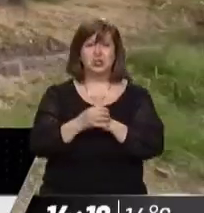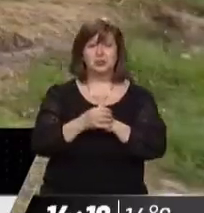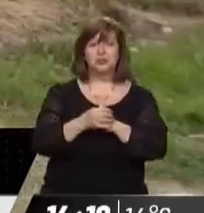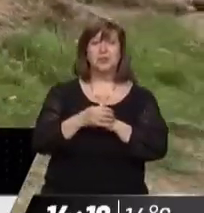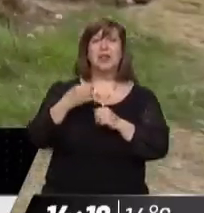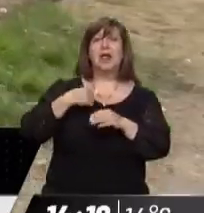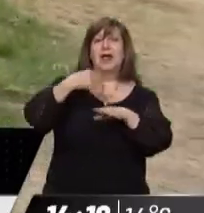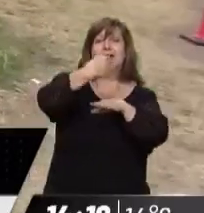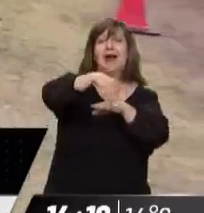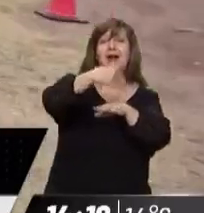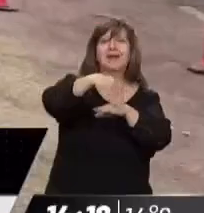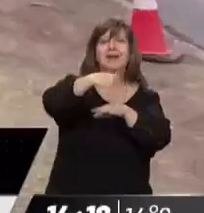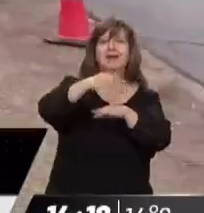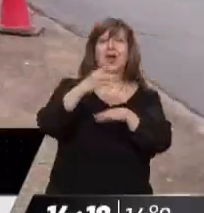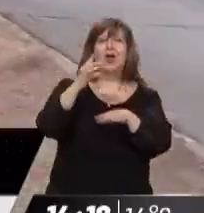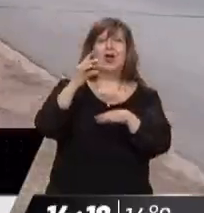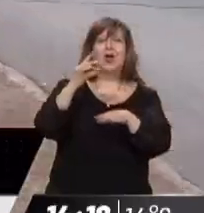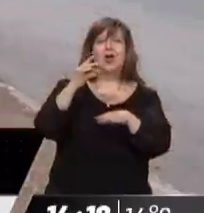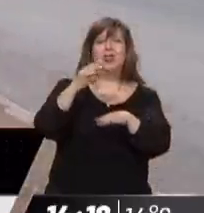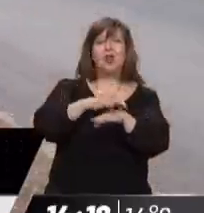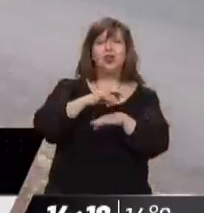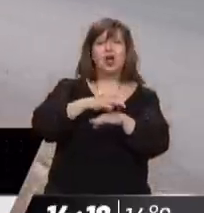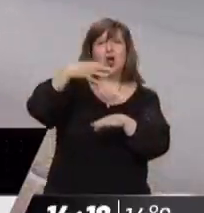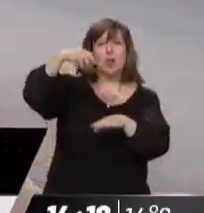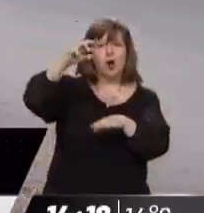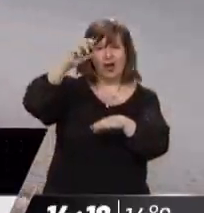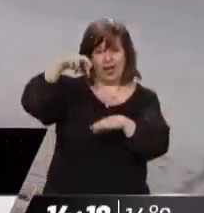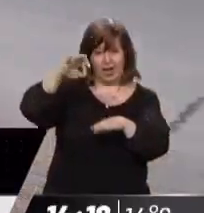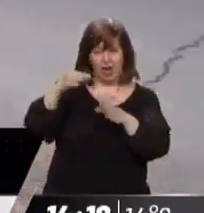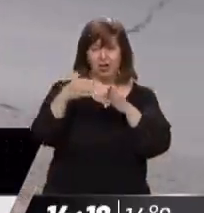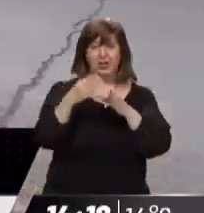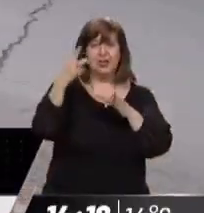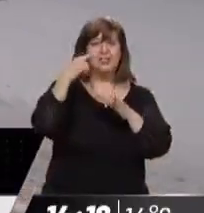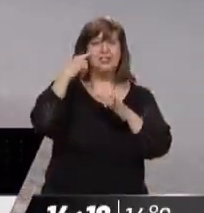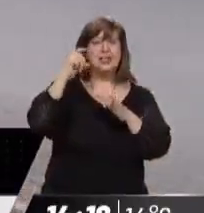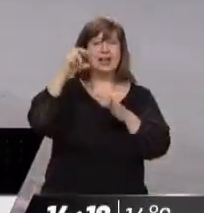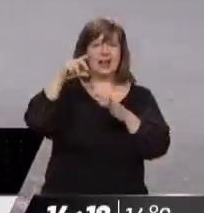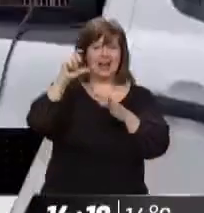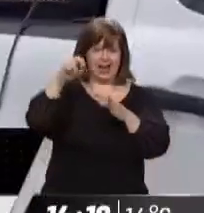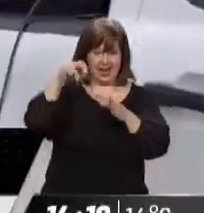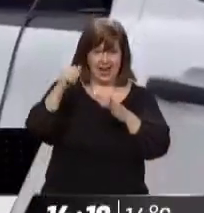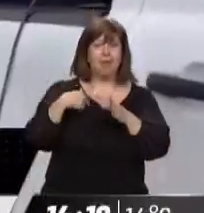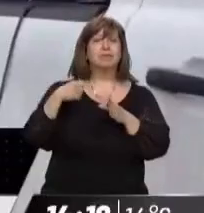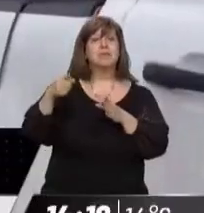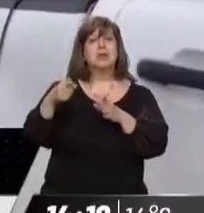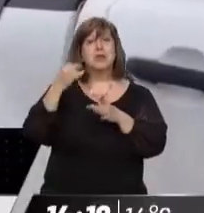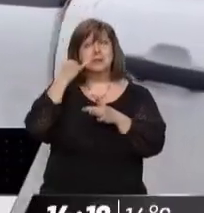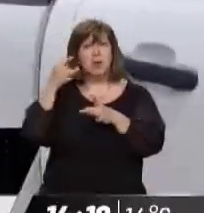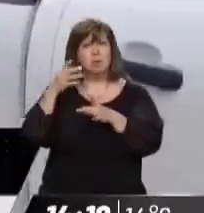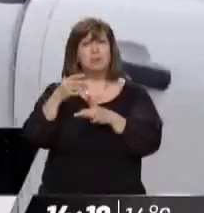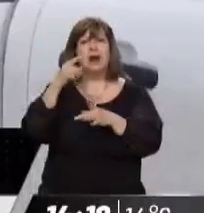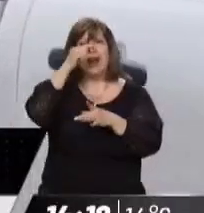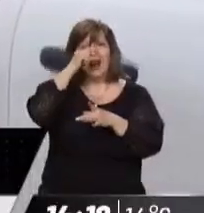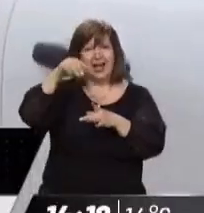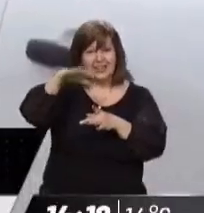Chiclana y Doctor Moreno de las Heras, en Panquehua. En este sitio se concentraron varias camionetas de EDEMSA con las cuadrillas